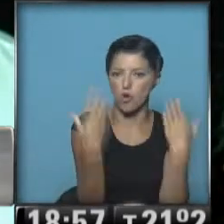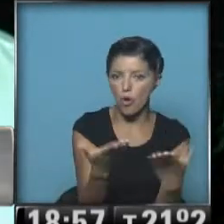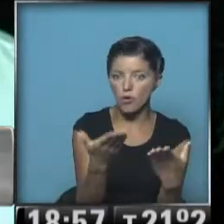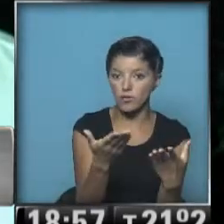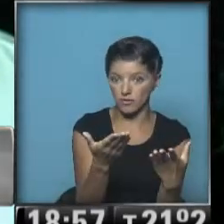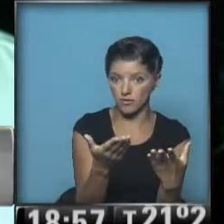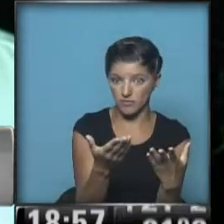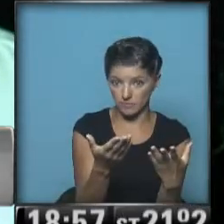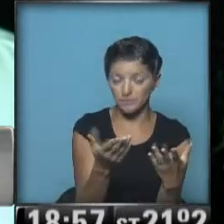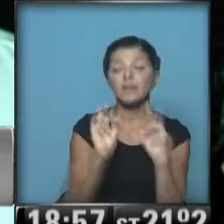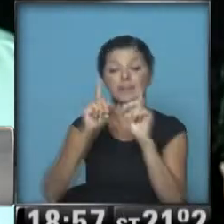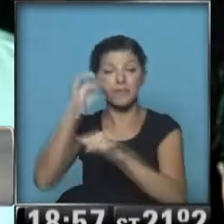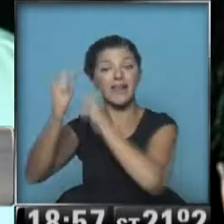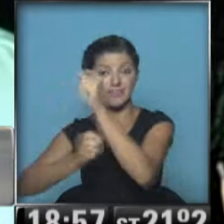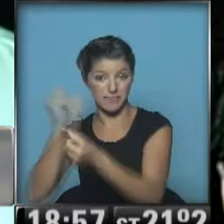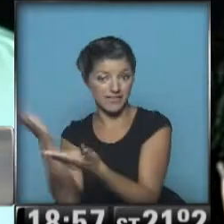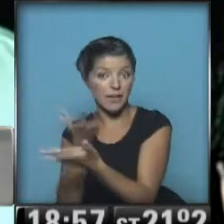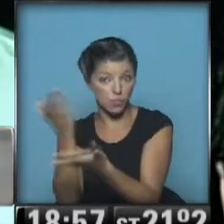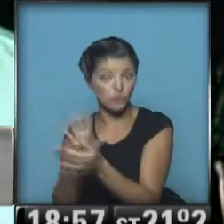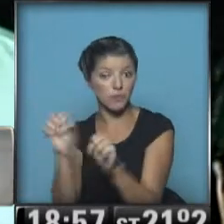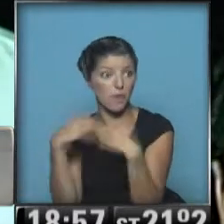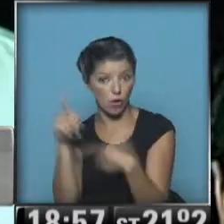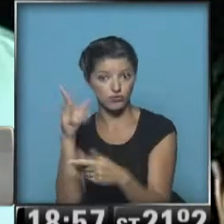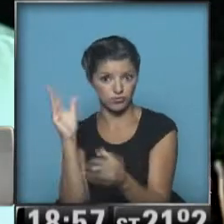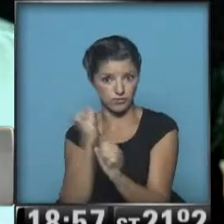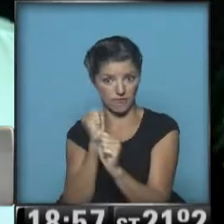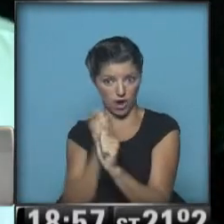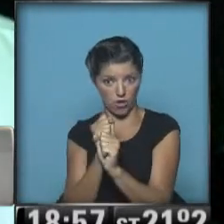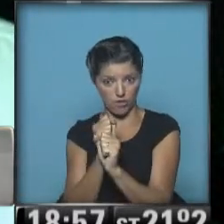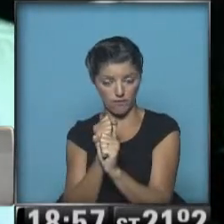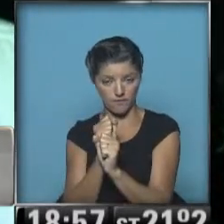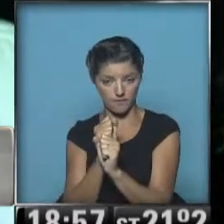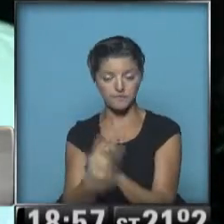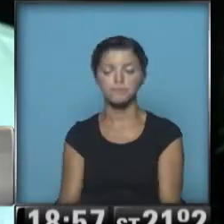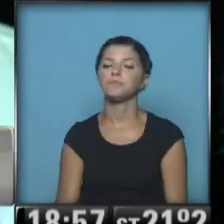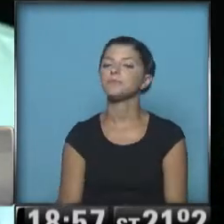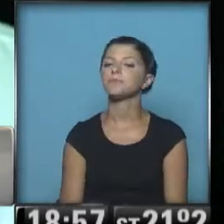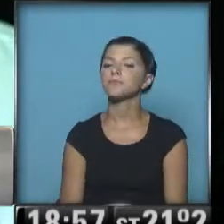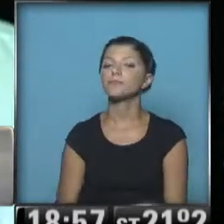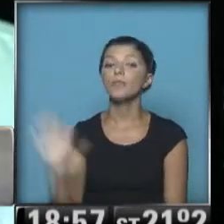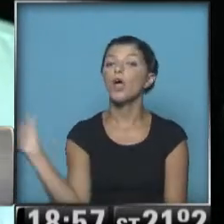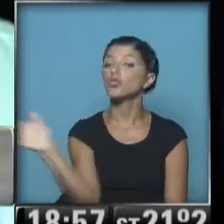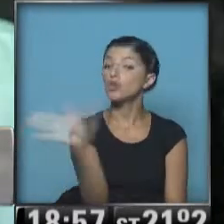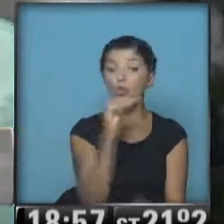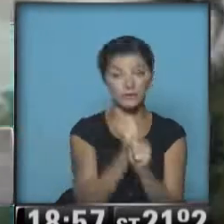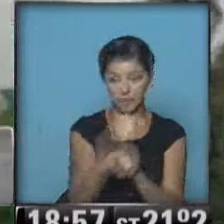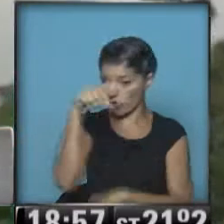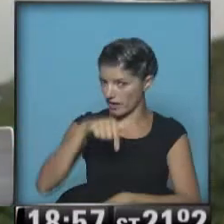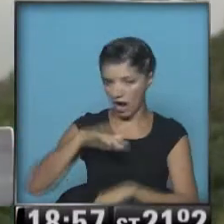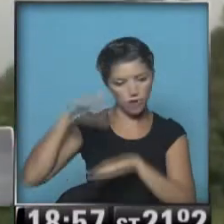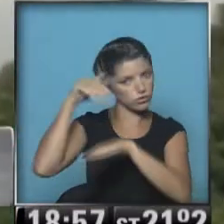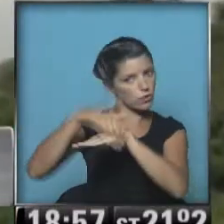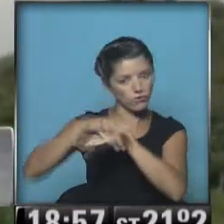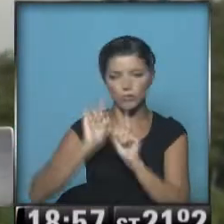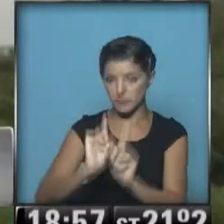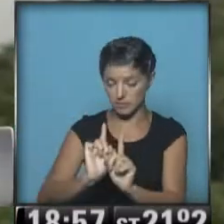turismo, como para las empresas que producen. Para las empresas, en este caso, toda la mano de obra es local y el material que se